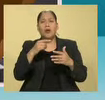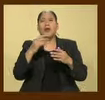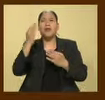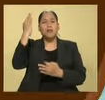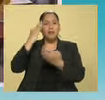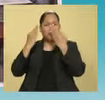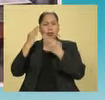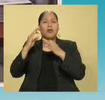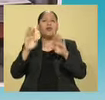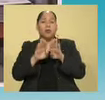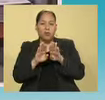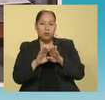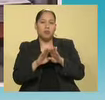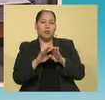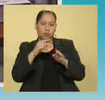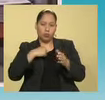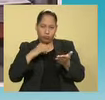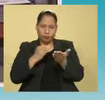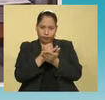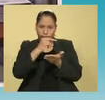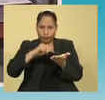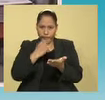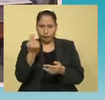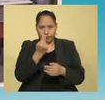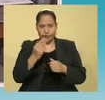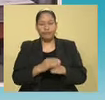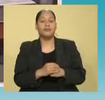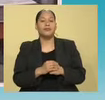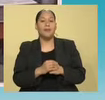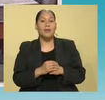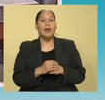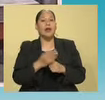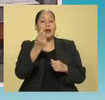etapa. Muchas gracias, licenciada. Al contrario. Es así como